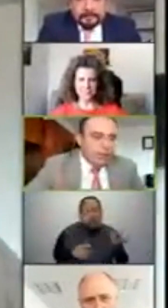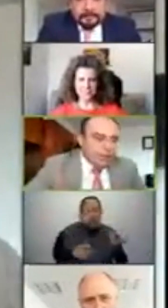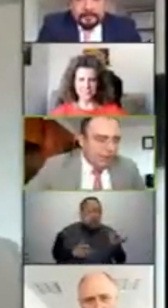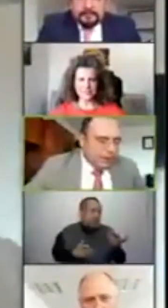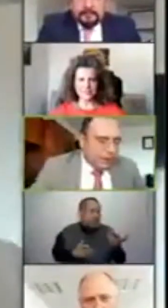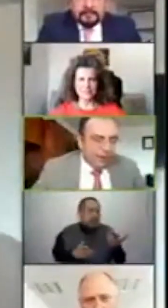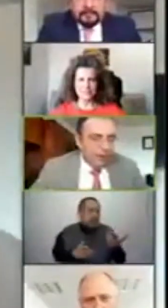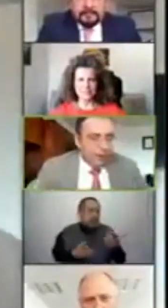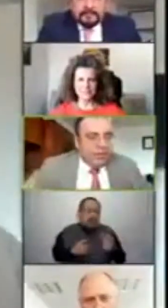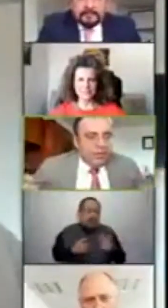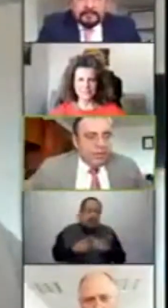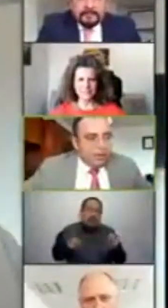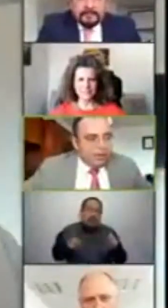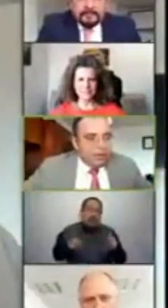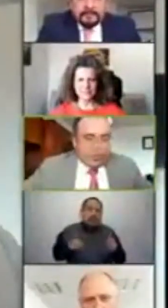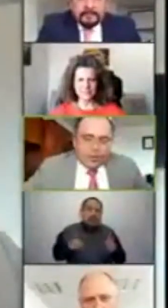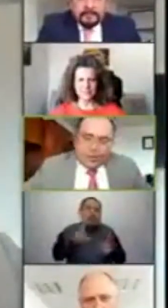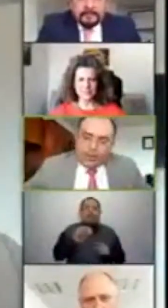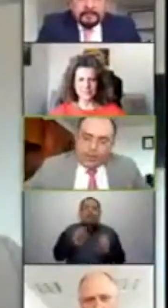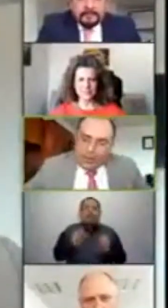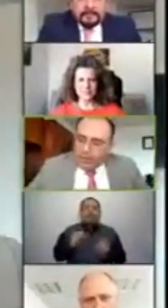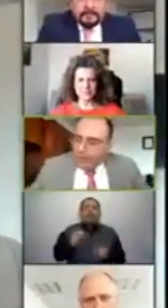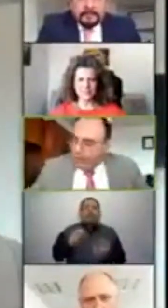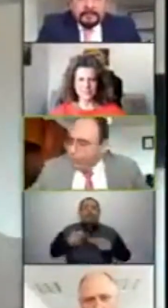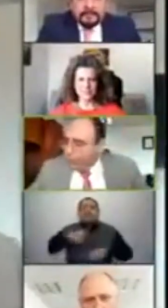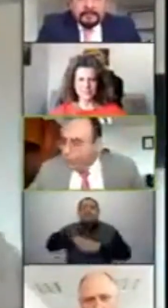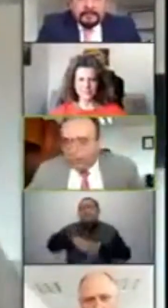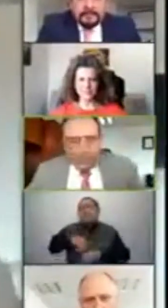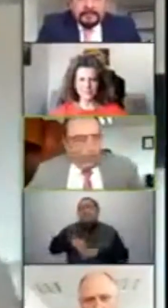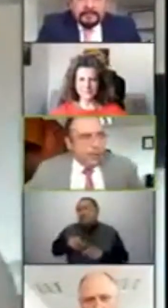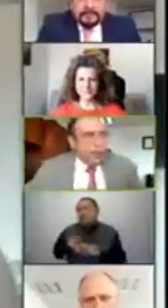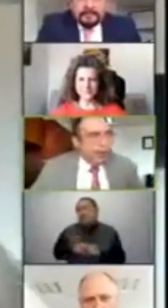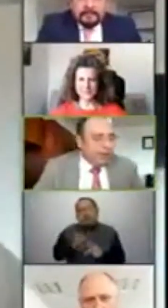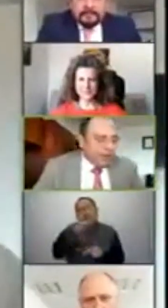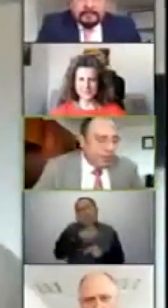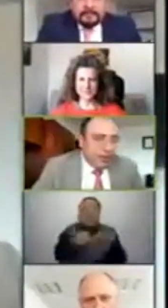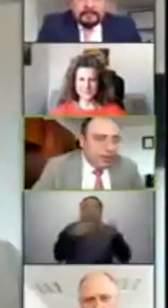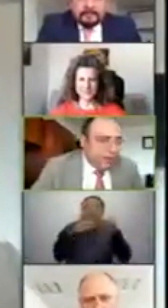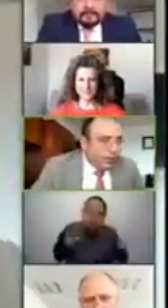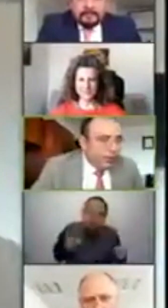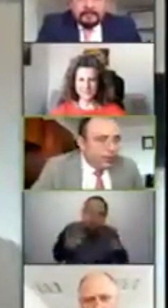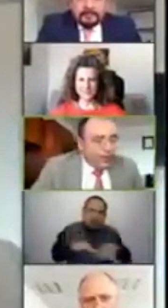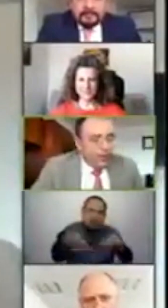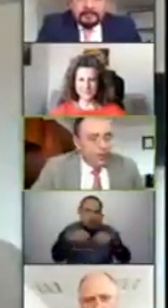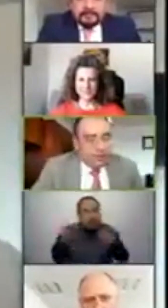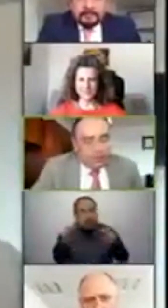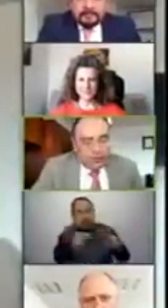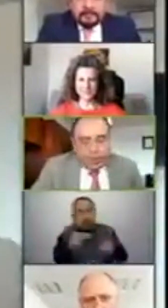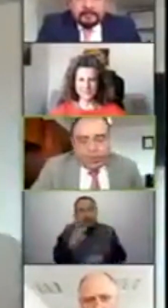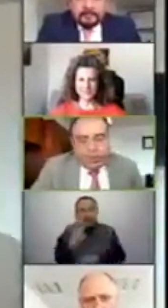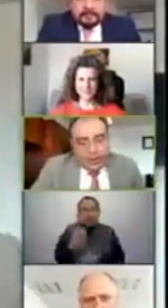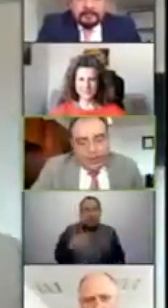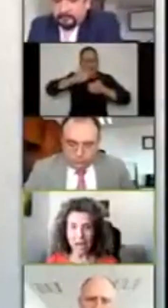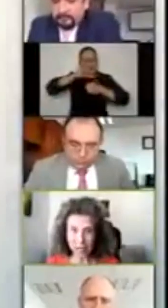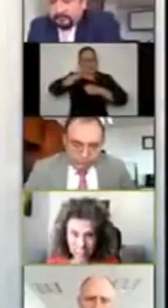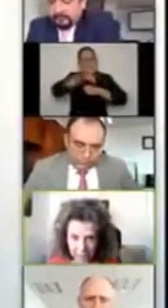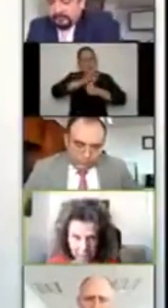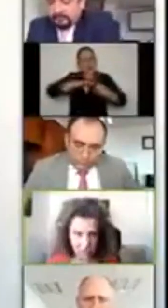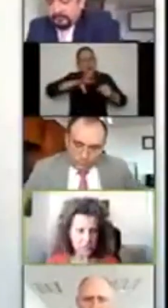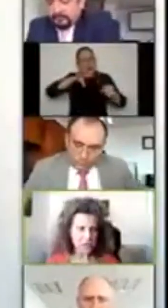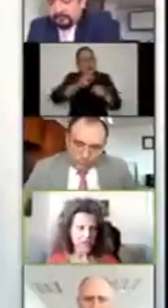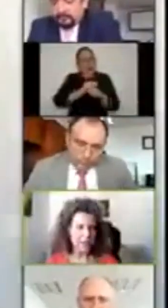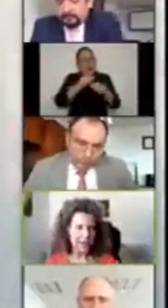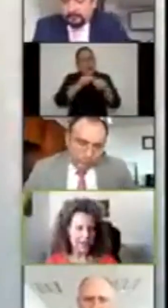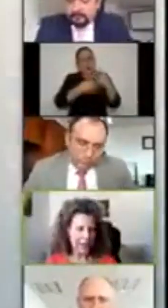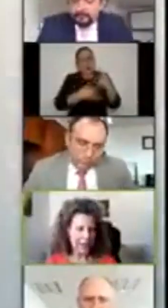trasciende del carácter estrictamente privado o personal a una cuenta de relevancia pública. Por su parte, al emitir su opinión sobre el